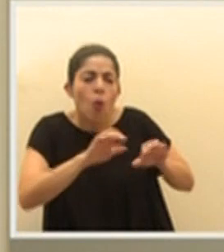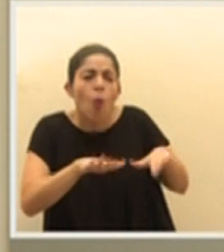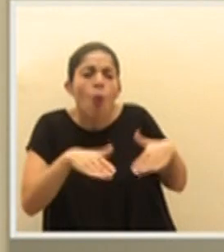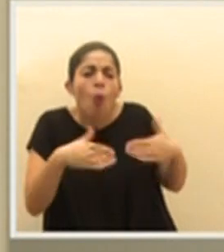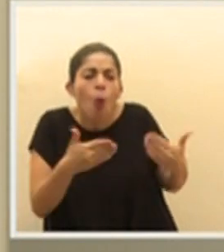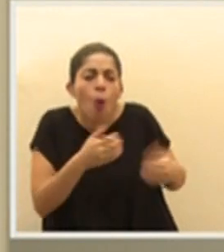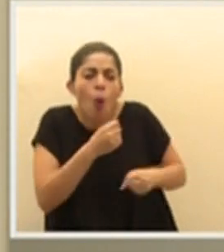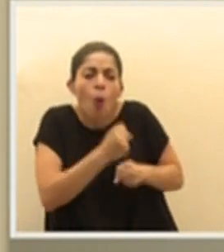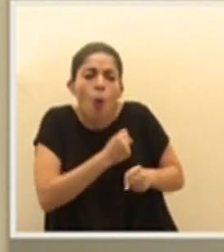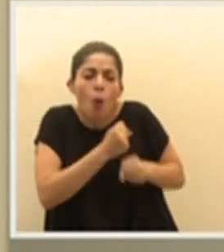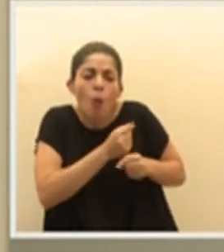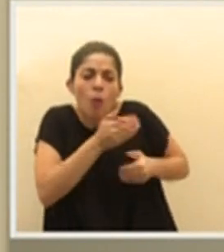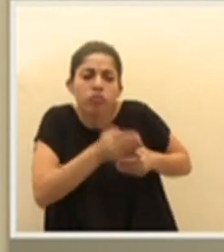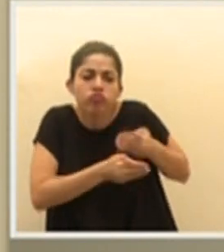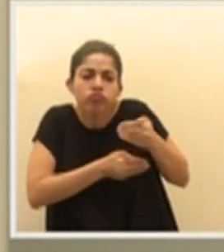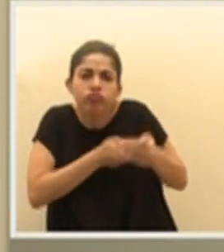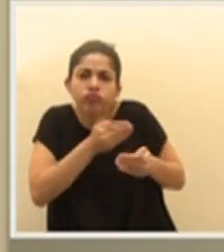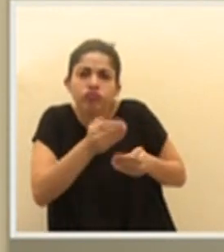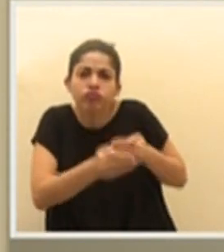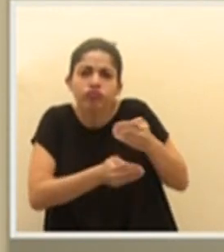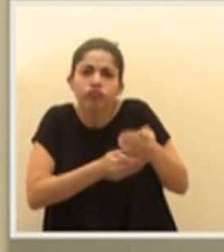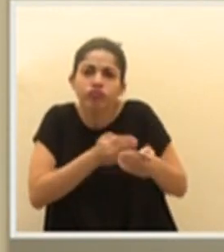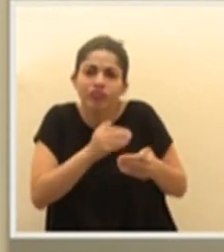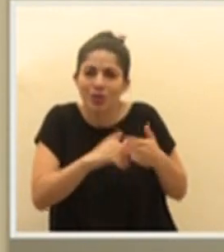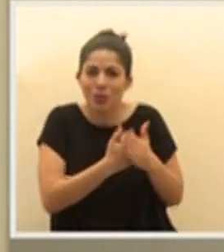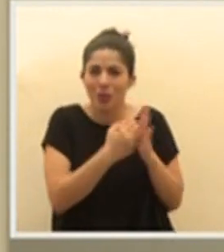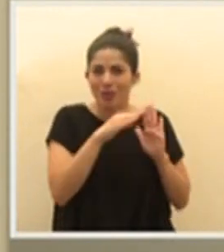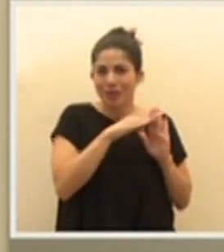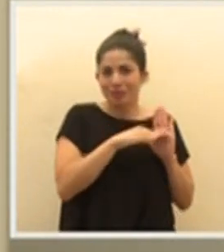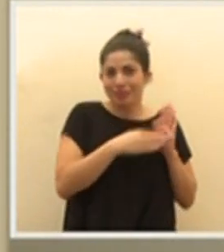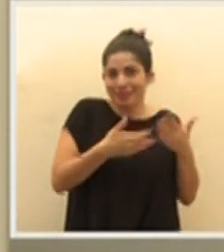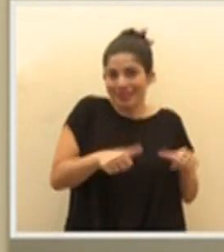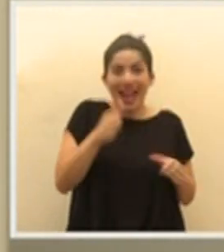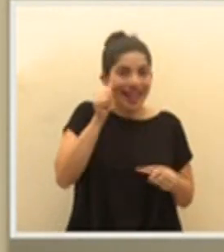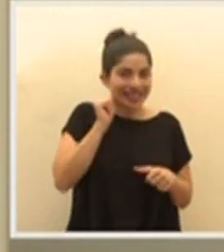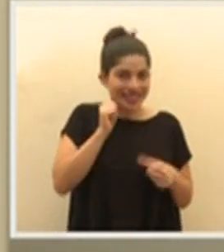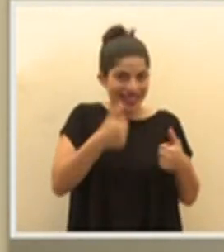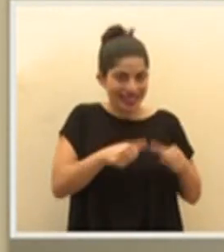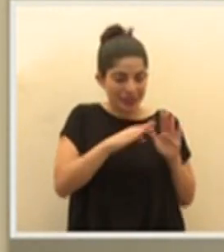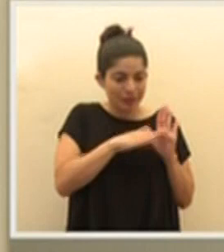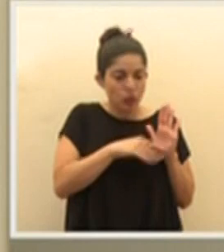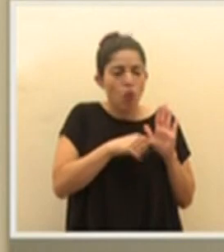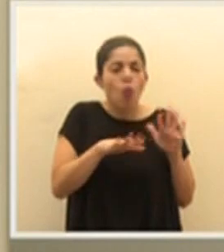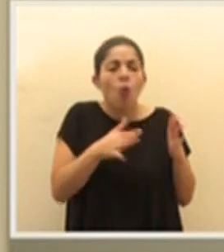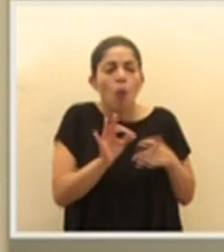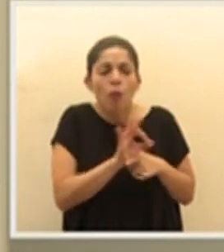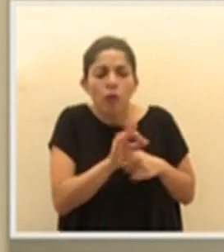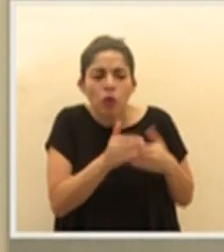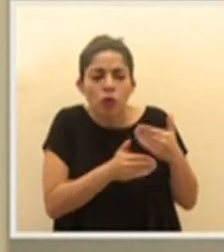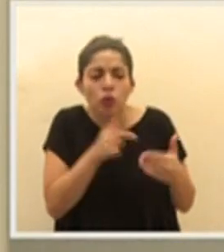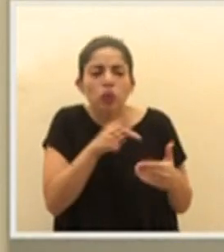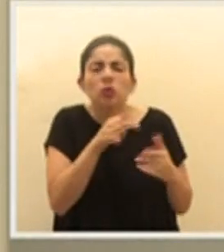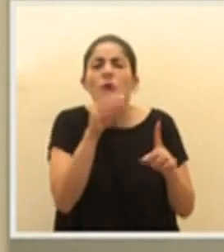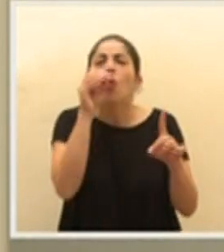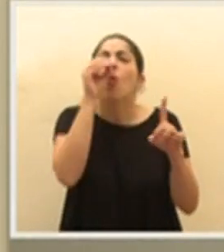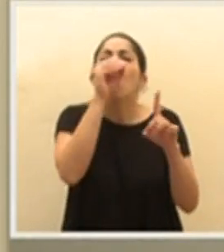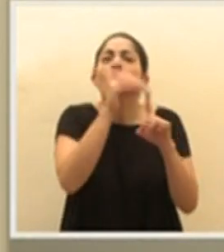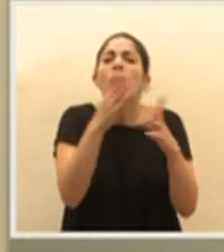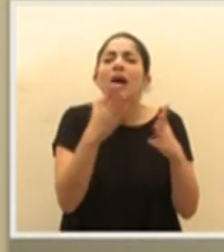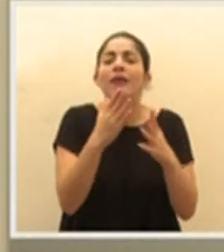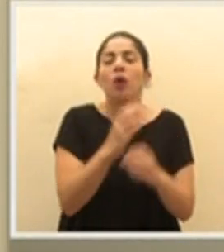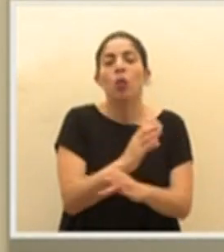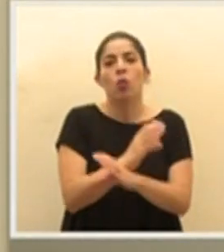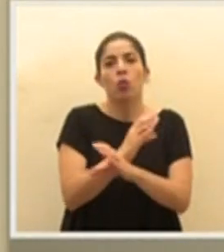a operativizar todas estas medidas que acordamos ayer, que de nuevo buscan salvaguardar la